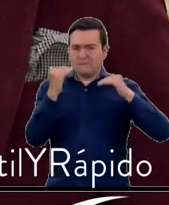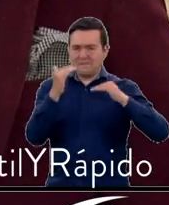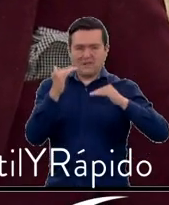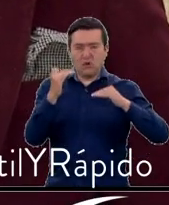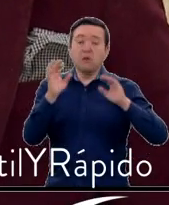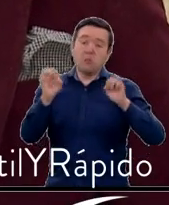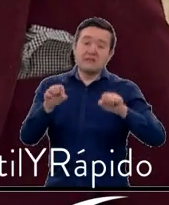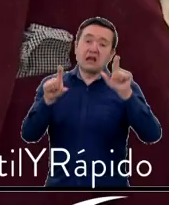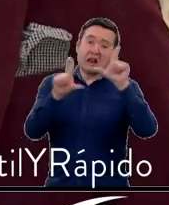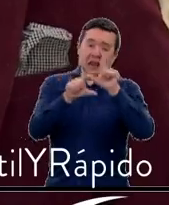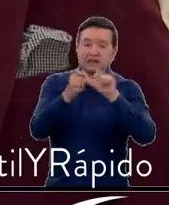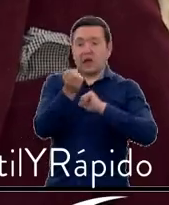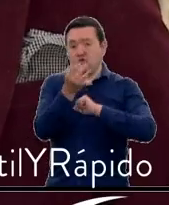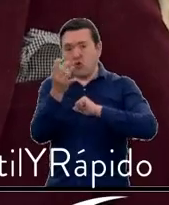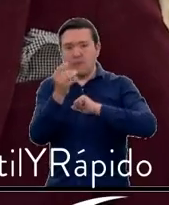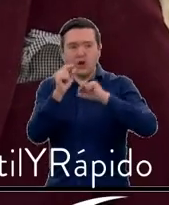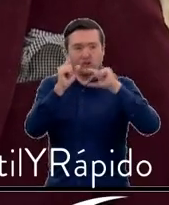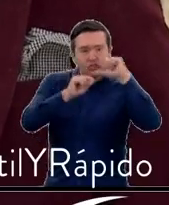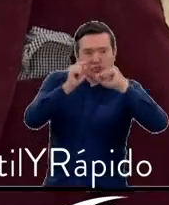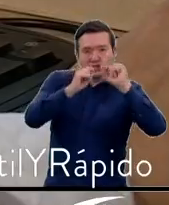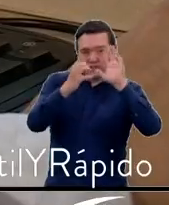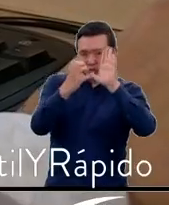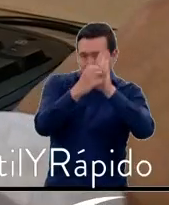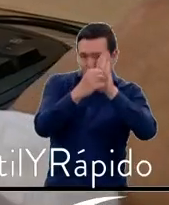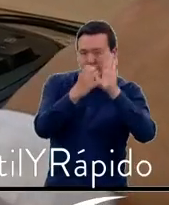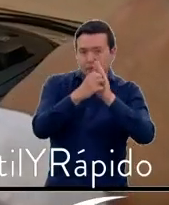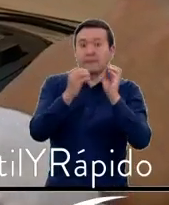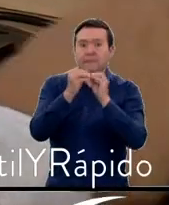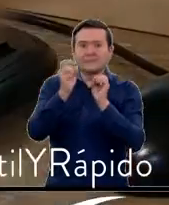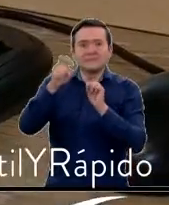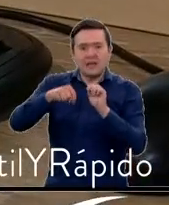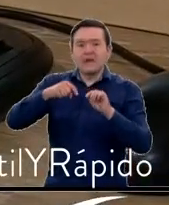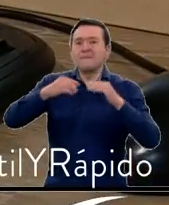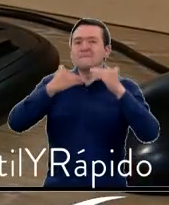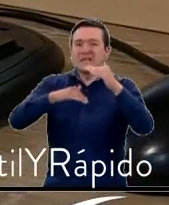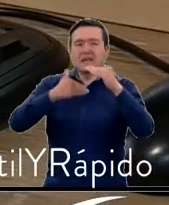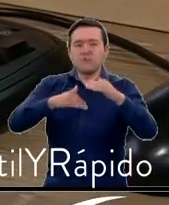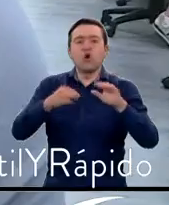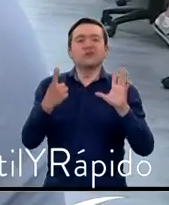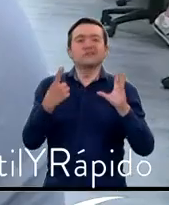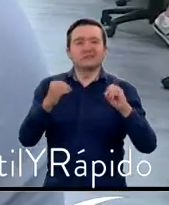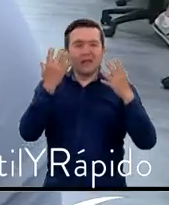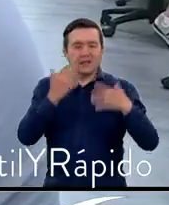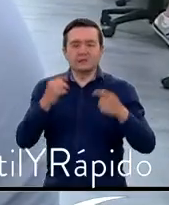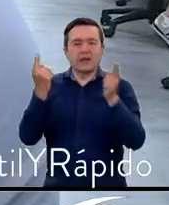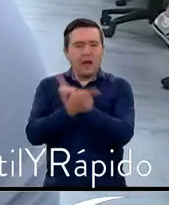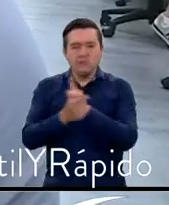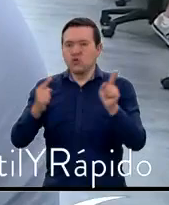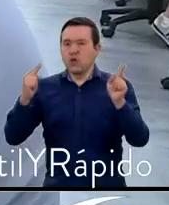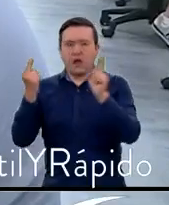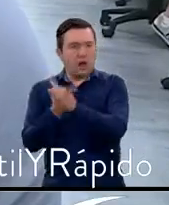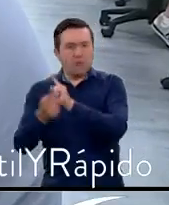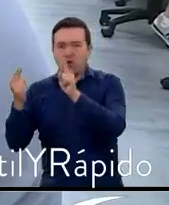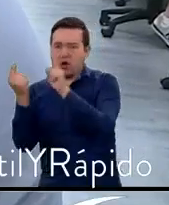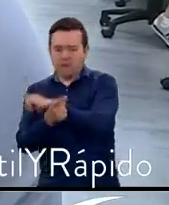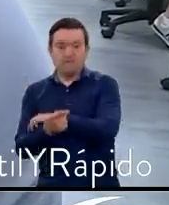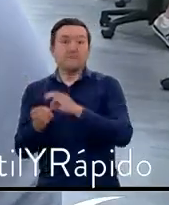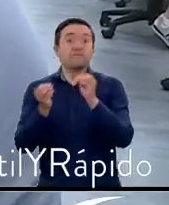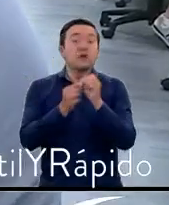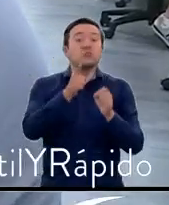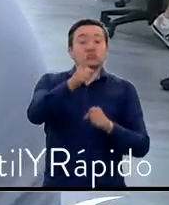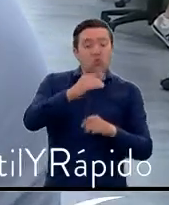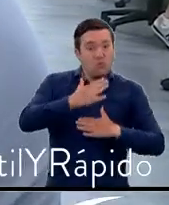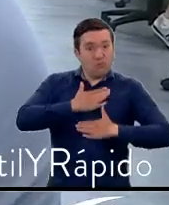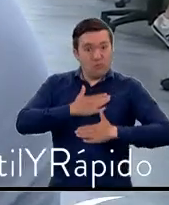símbolos especiales y además procure renovarlas mínimo cada 60 días. No entregue información personal